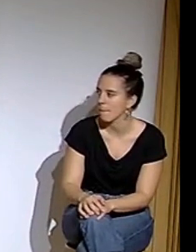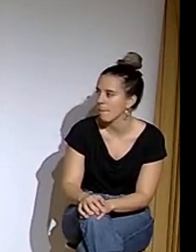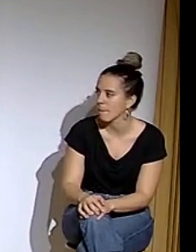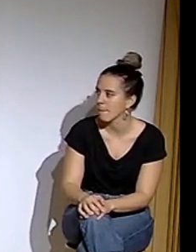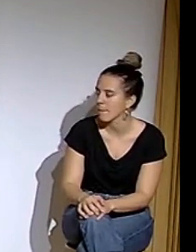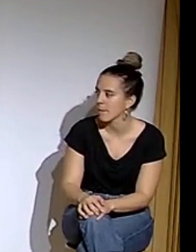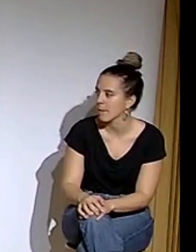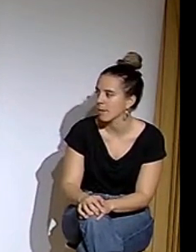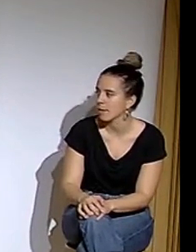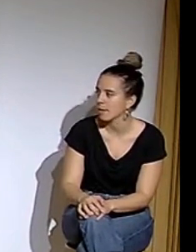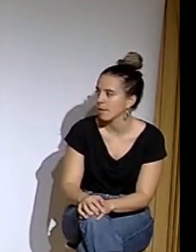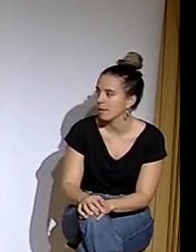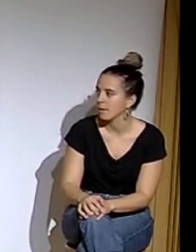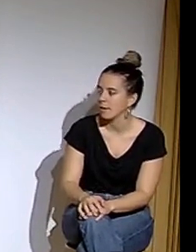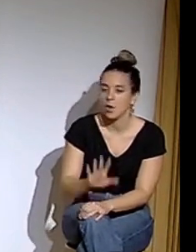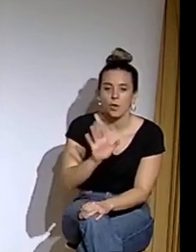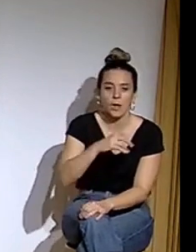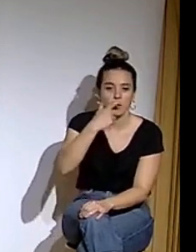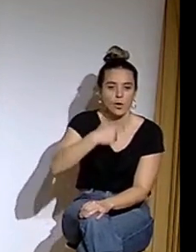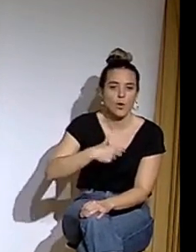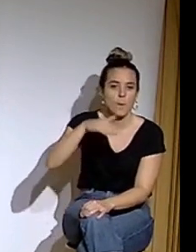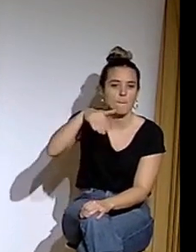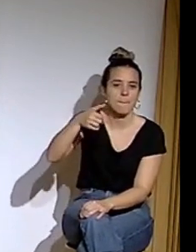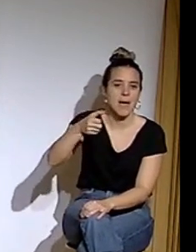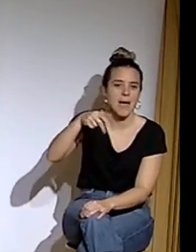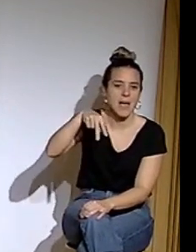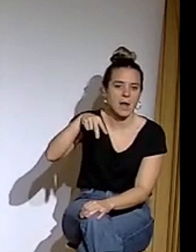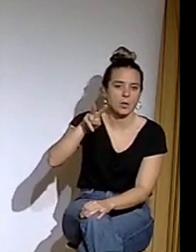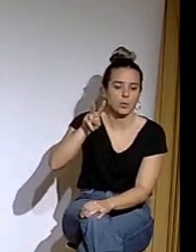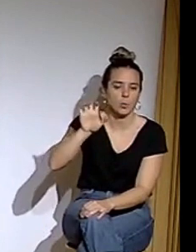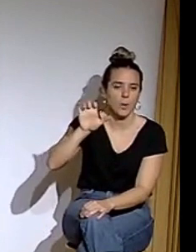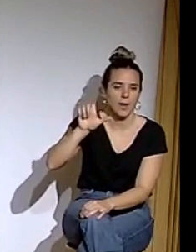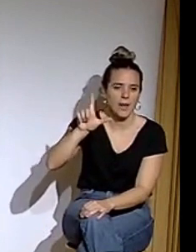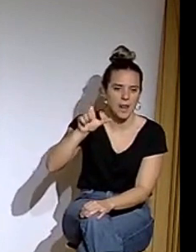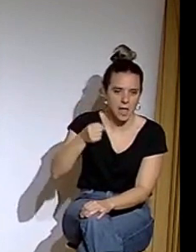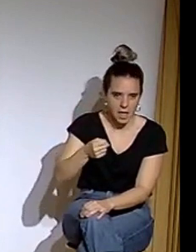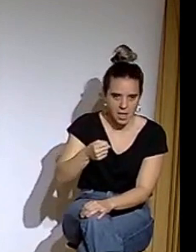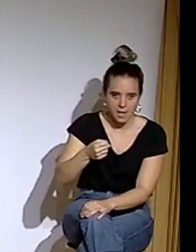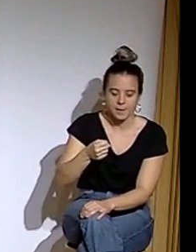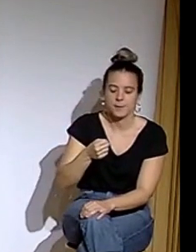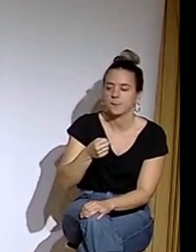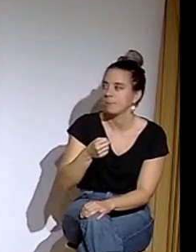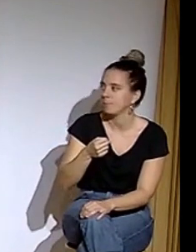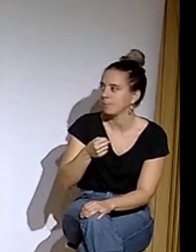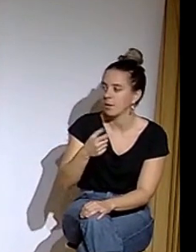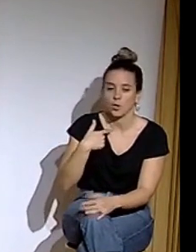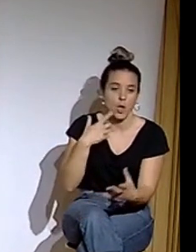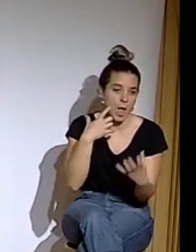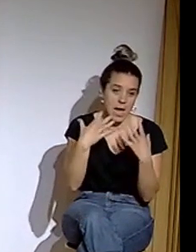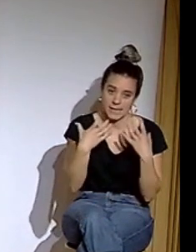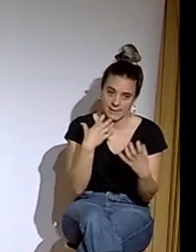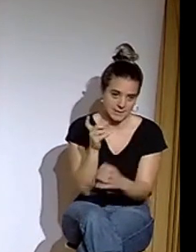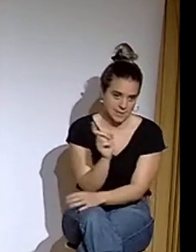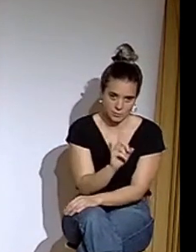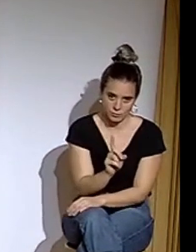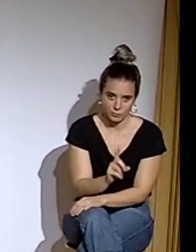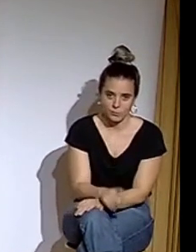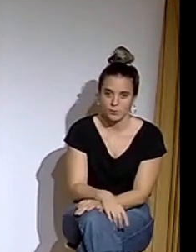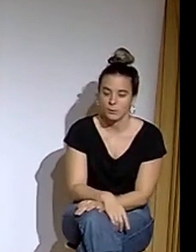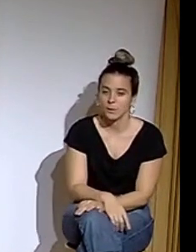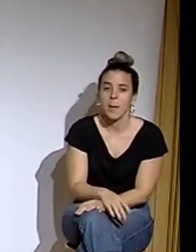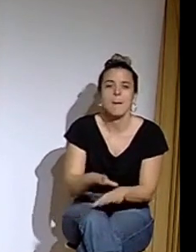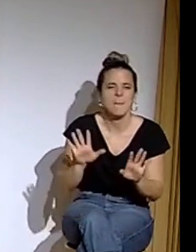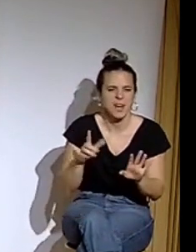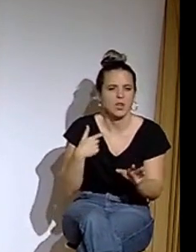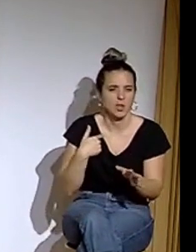Hola Yo soy Manuela soy parte de la no soy artista pero